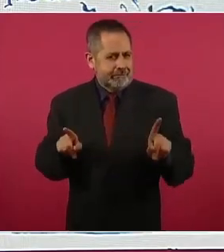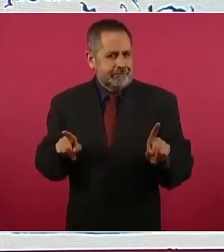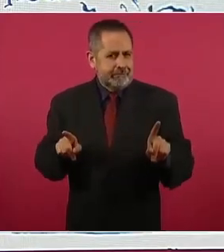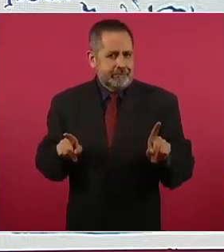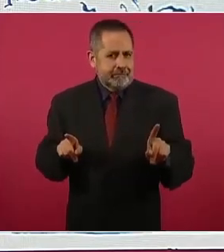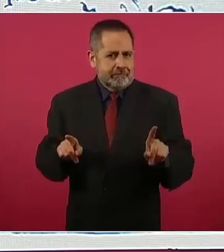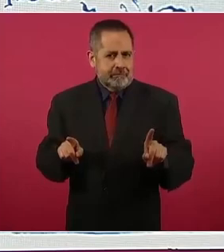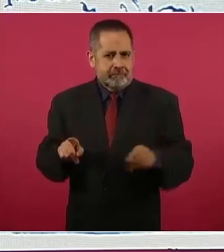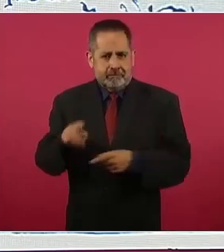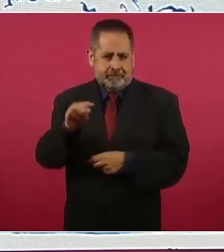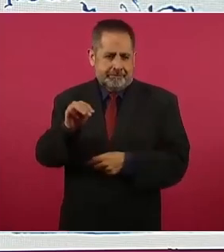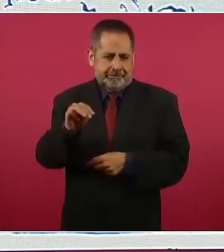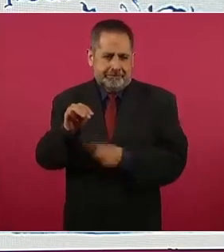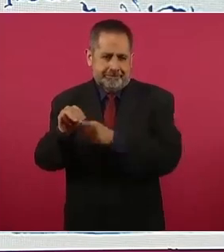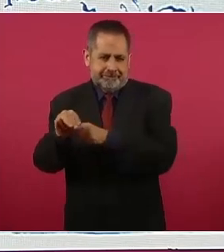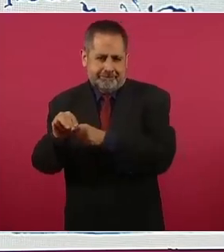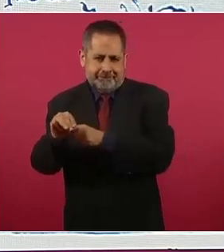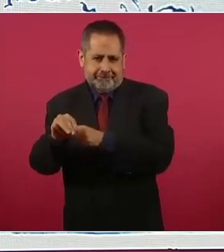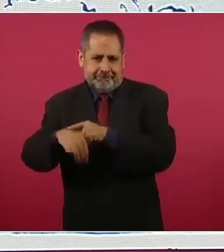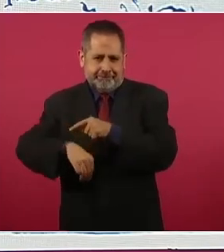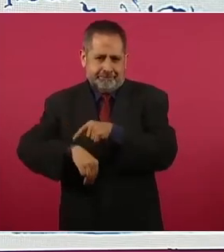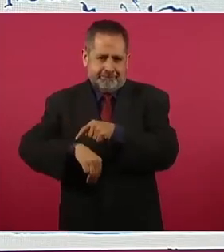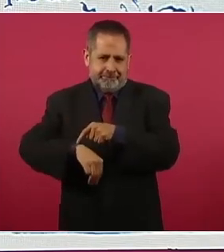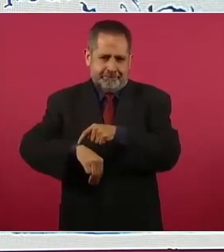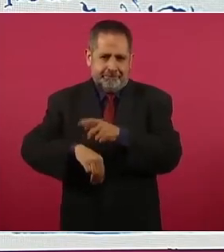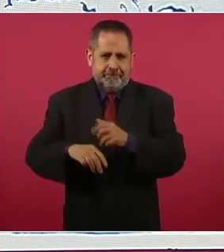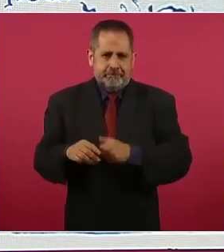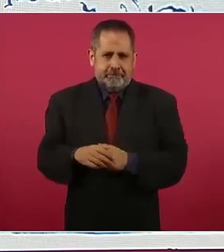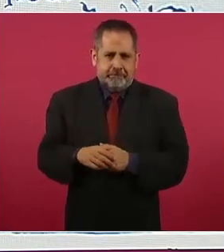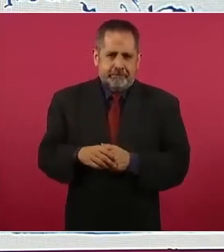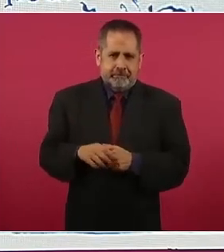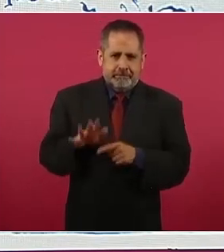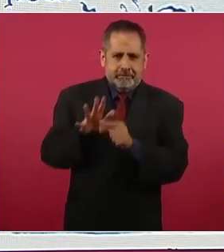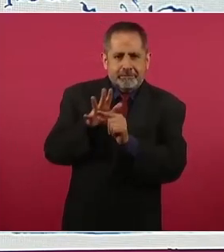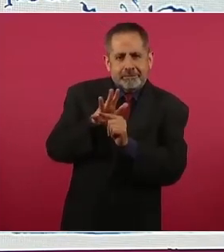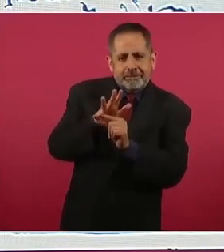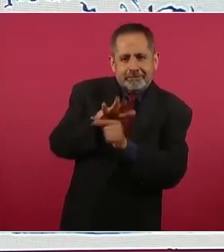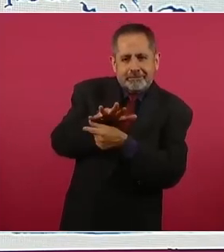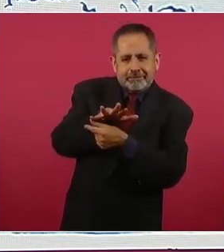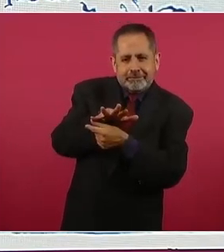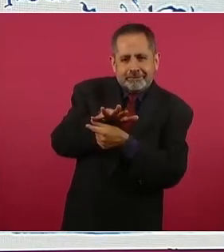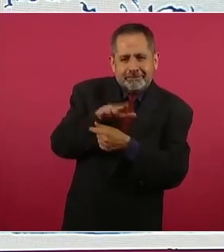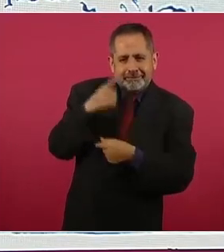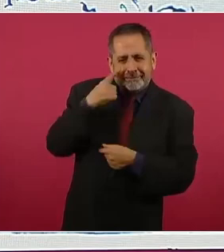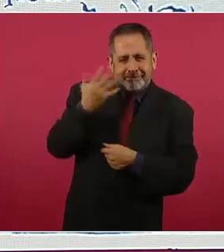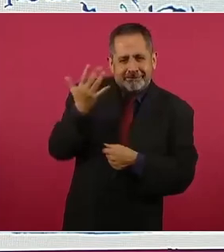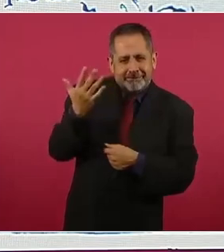está la M y mi dedito, miren,